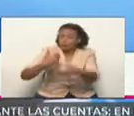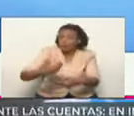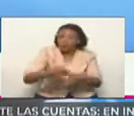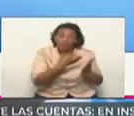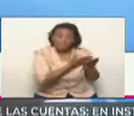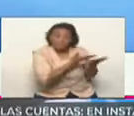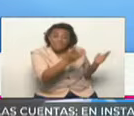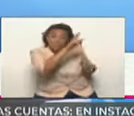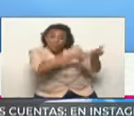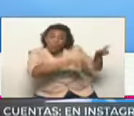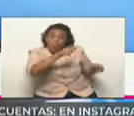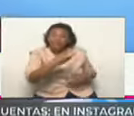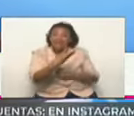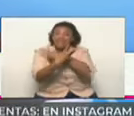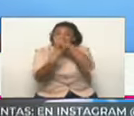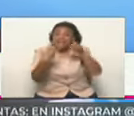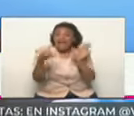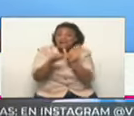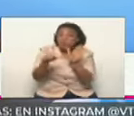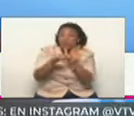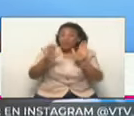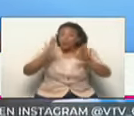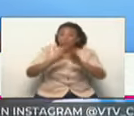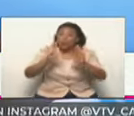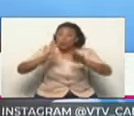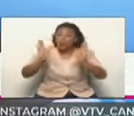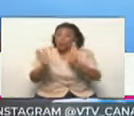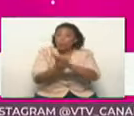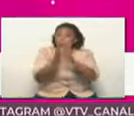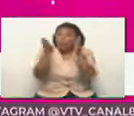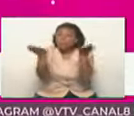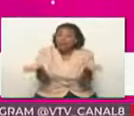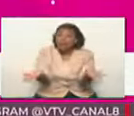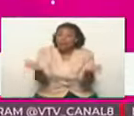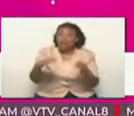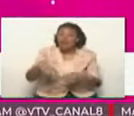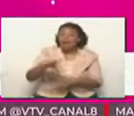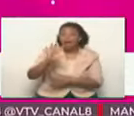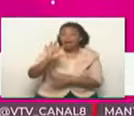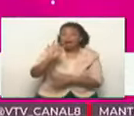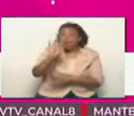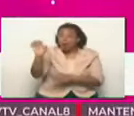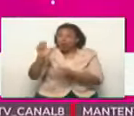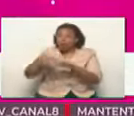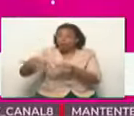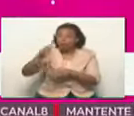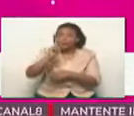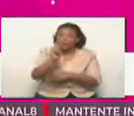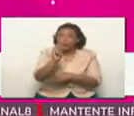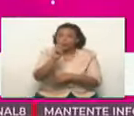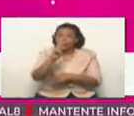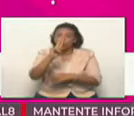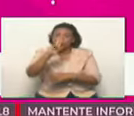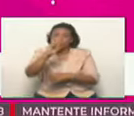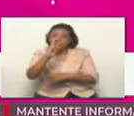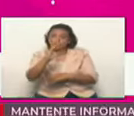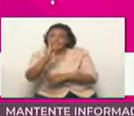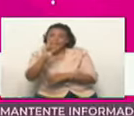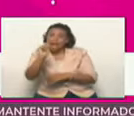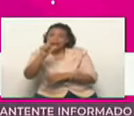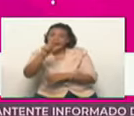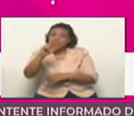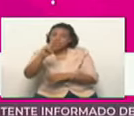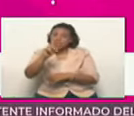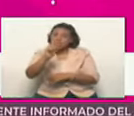hoy. A 3 kilómetros de la ciudad de Cumaná se encuentra en la ensenada, en el Golfo de Cariaco, Turpialito, una estación hidrobiológica